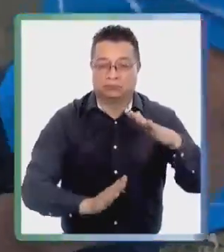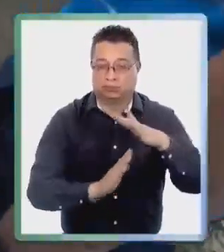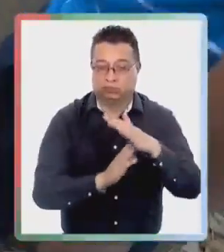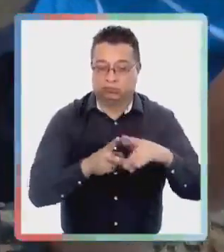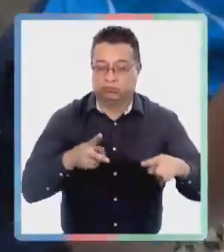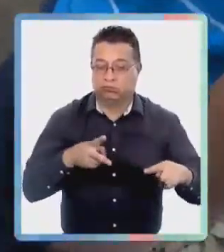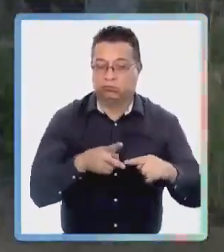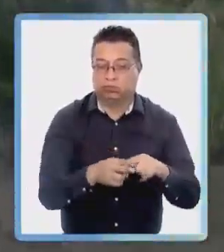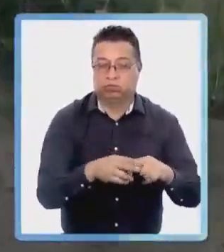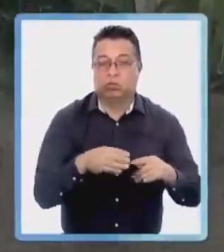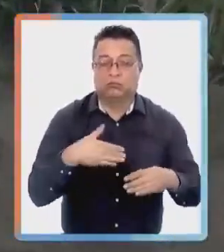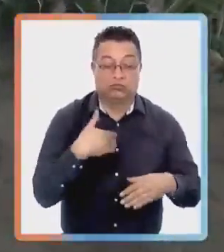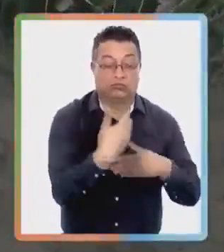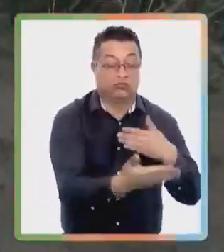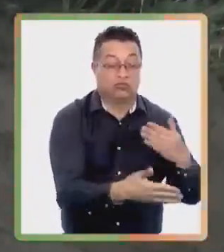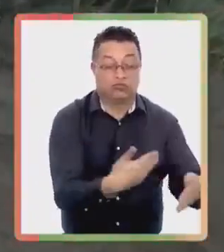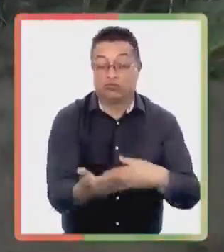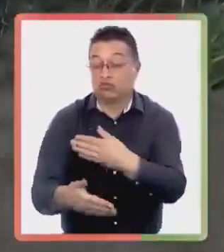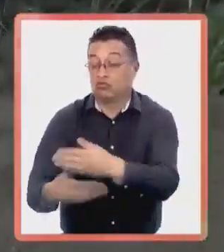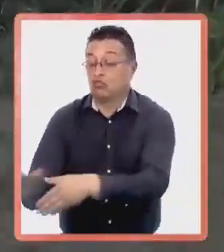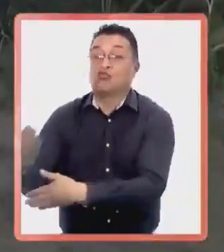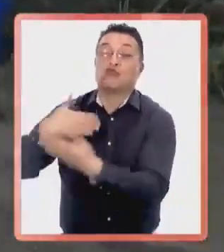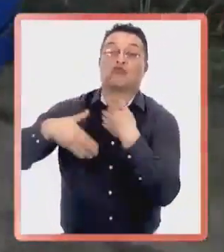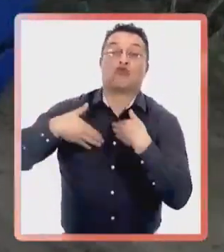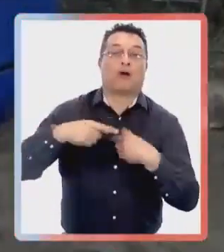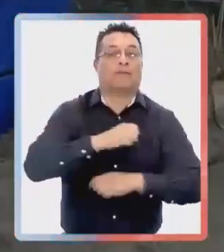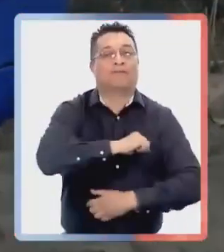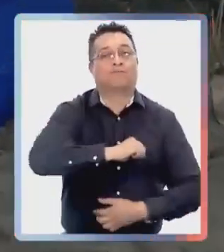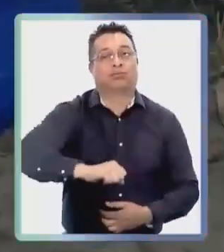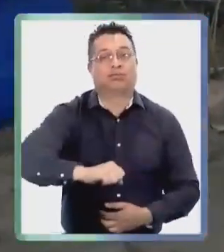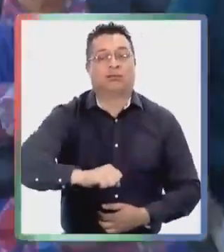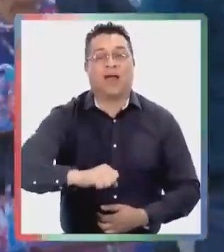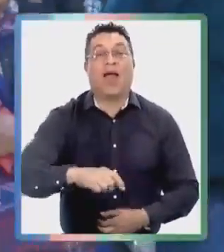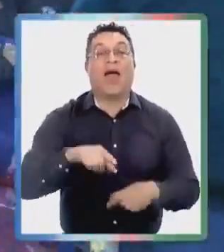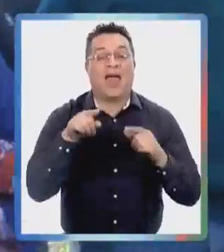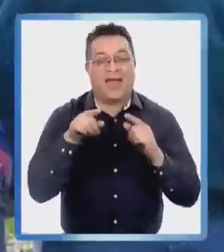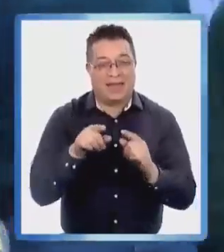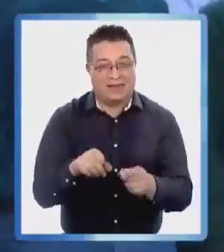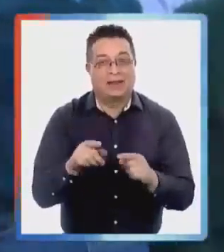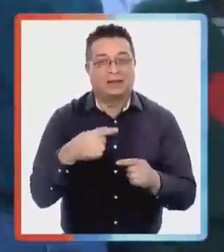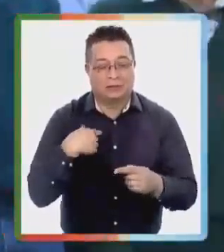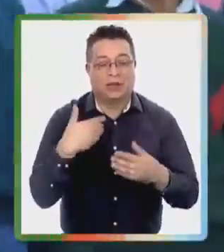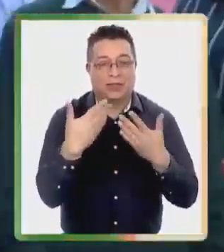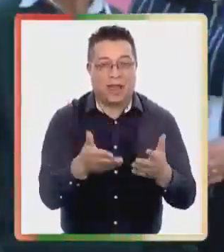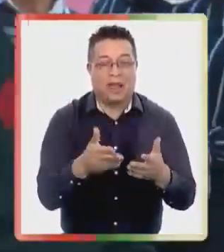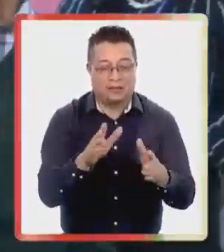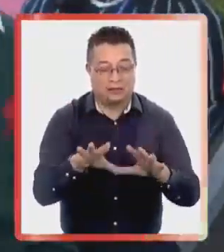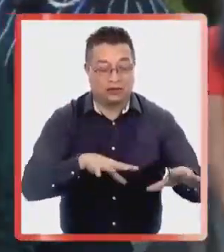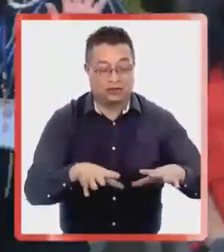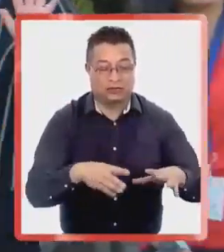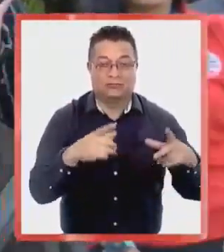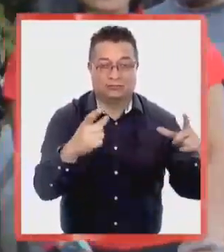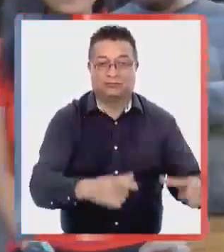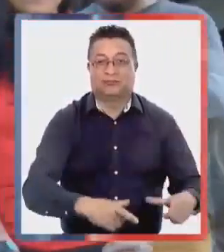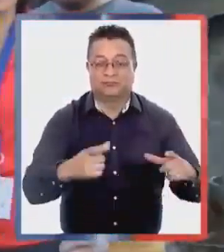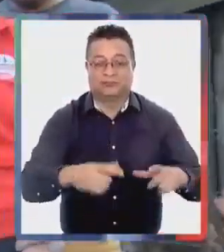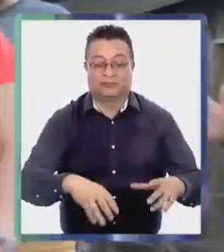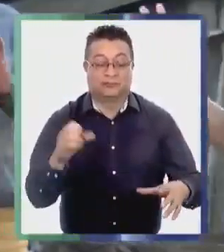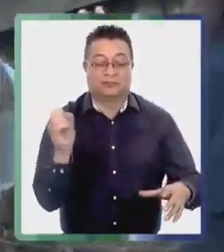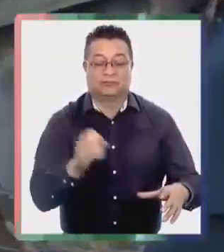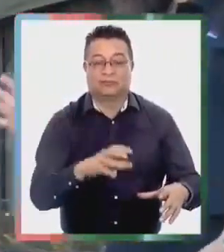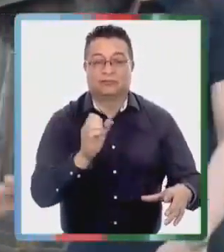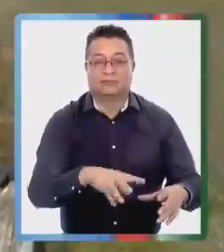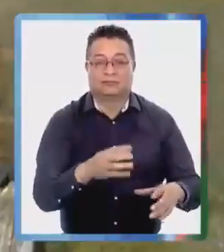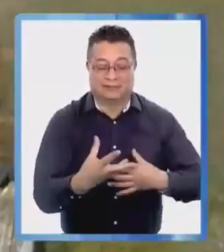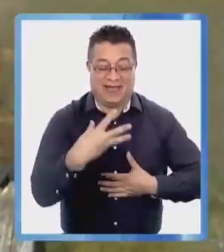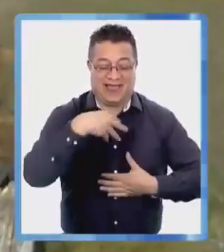el ciclo, cortar el ciclo de la transmisión de la enfermedad a través de la entrega de dispositivos que son para la